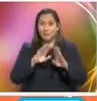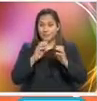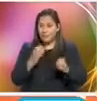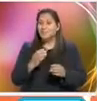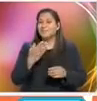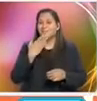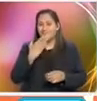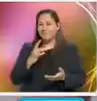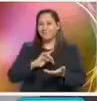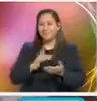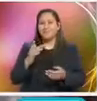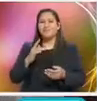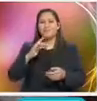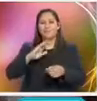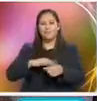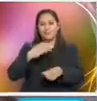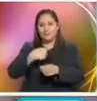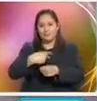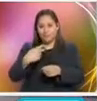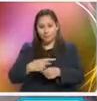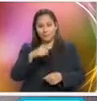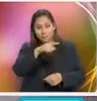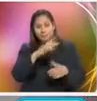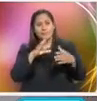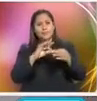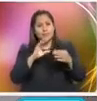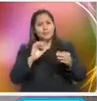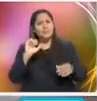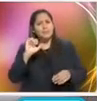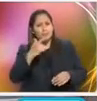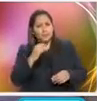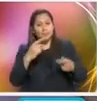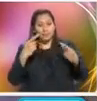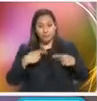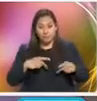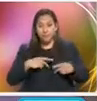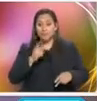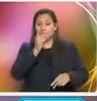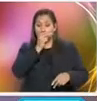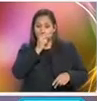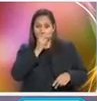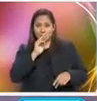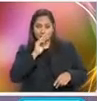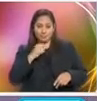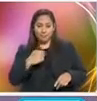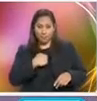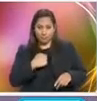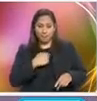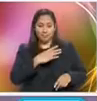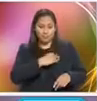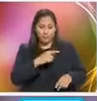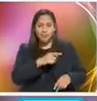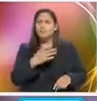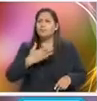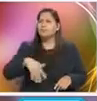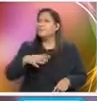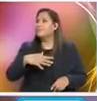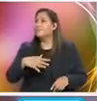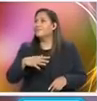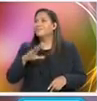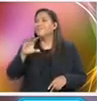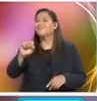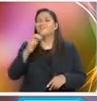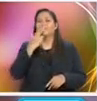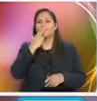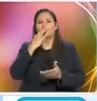por la invitación. Muchas gracias por estar aquí, porque usted nos va a decir algo que los que somos papás estamos buscando y cuando lo encontramos lo atesoramos, y es